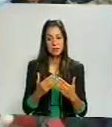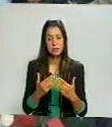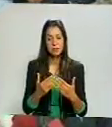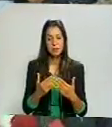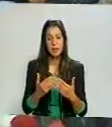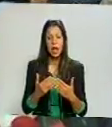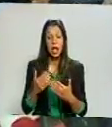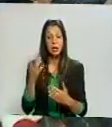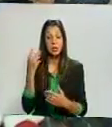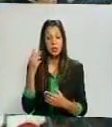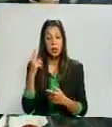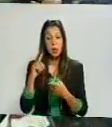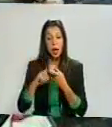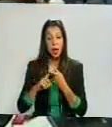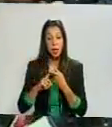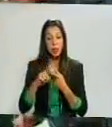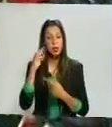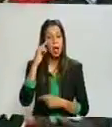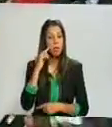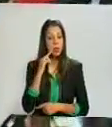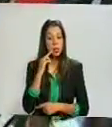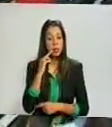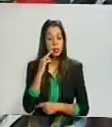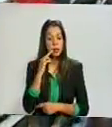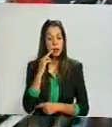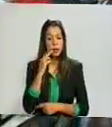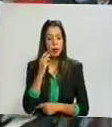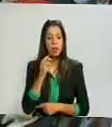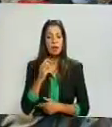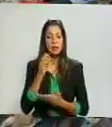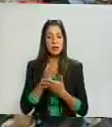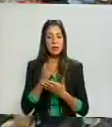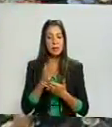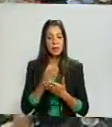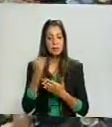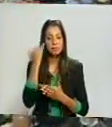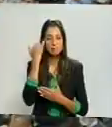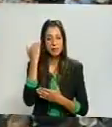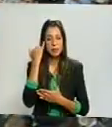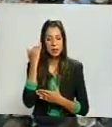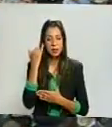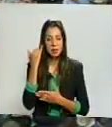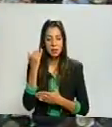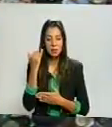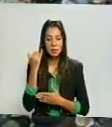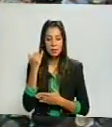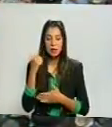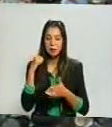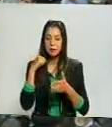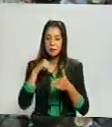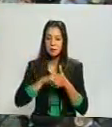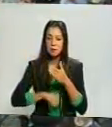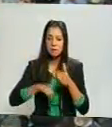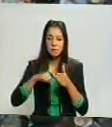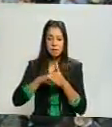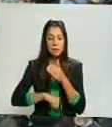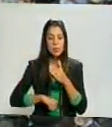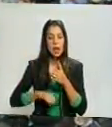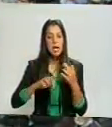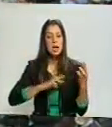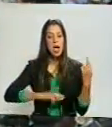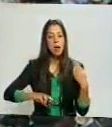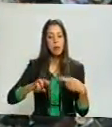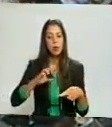Sáenz todo su aporte en la lucha